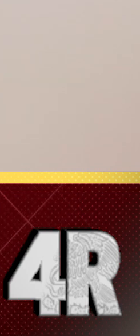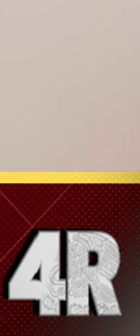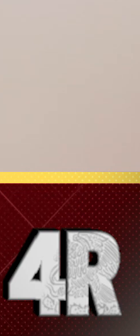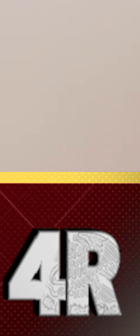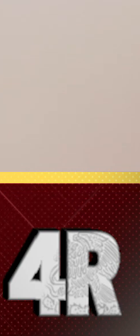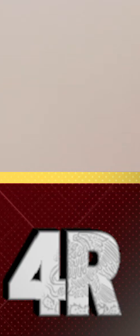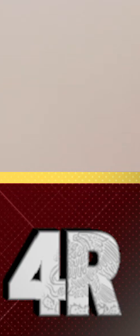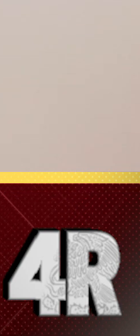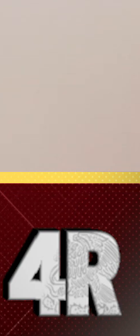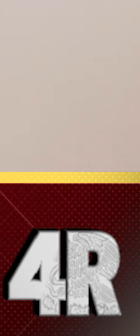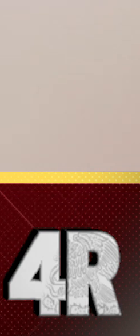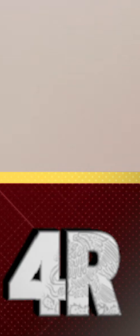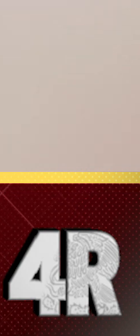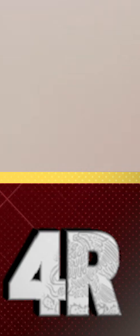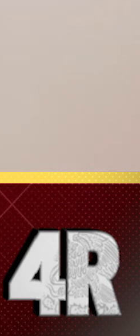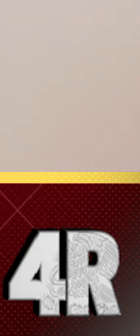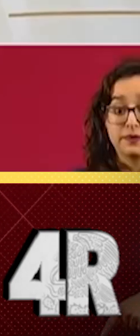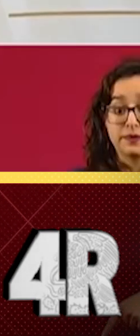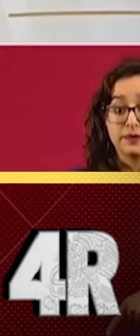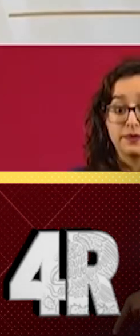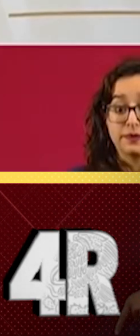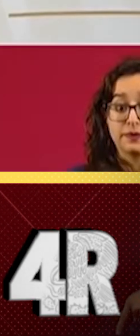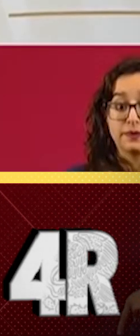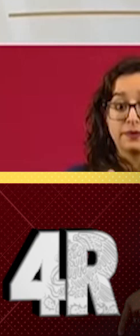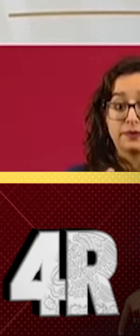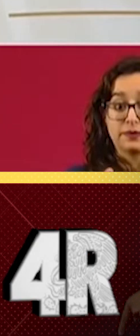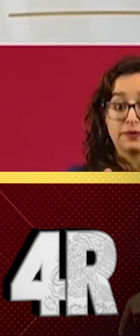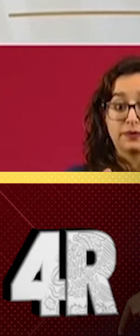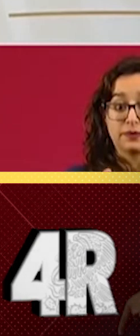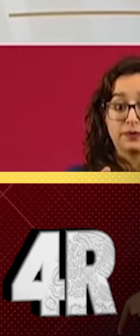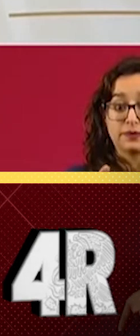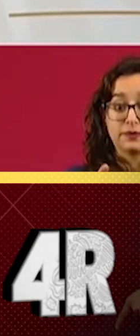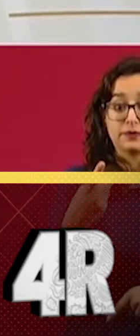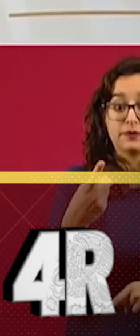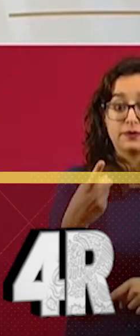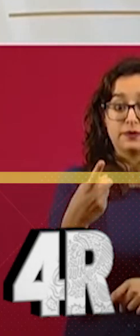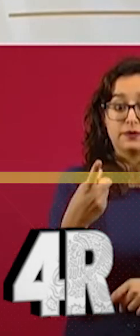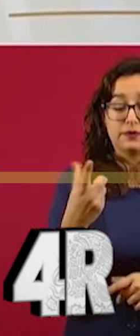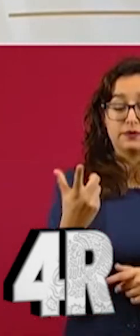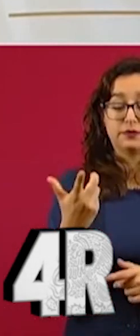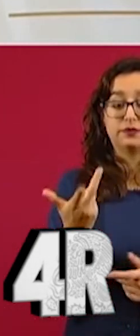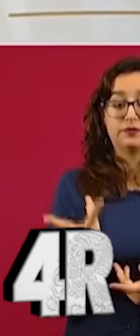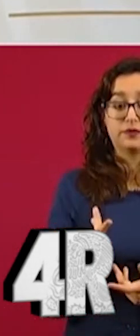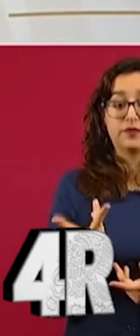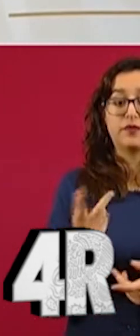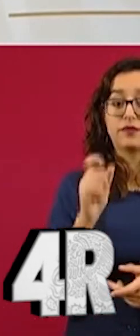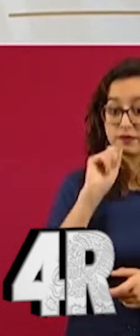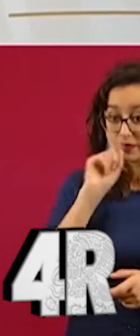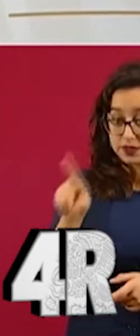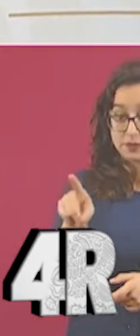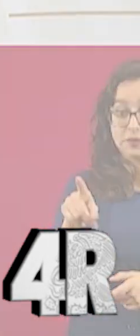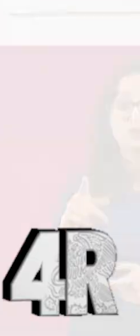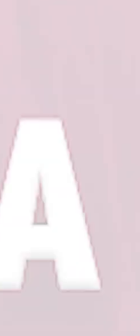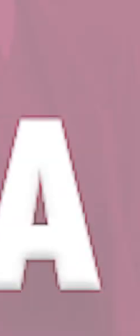dio muchísimo gusto haberlo saludado en este vídeo hasta luego